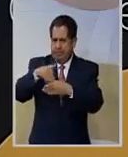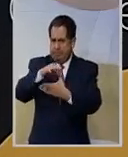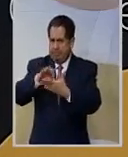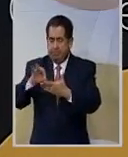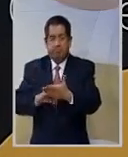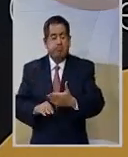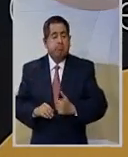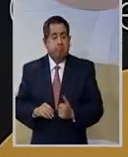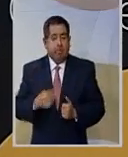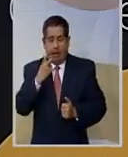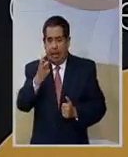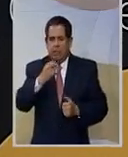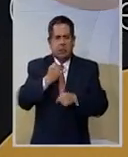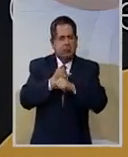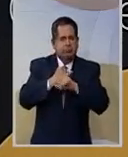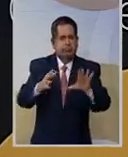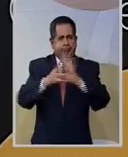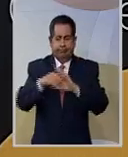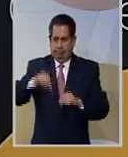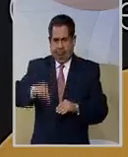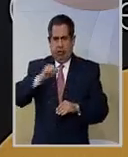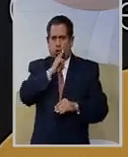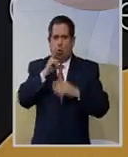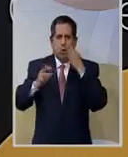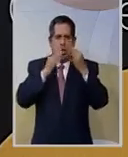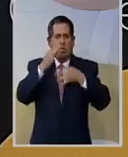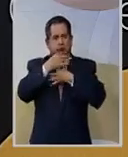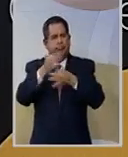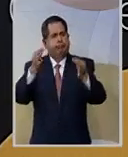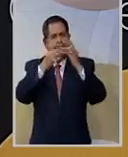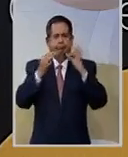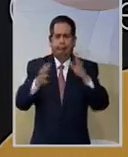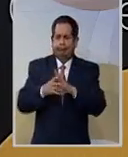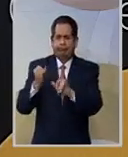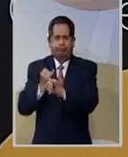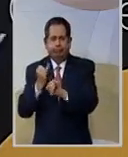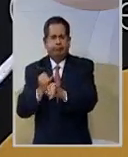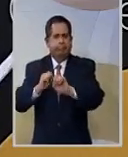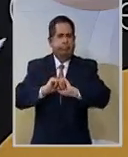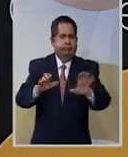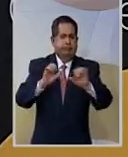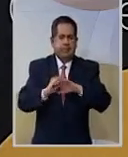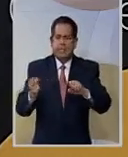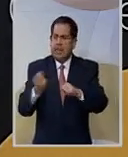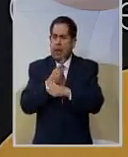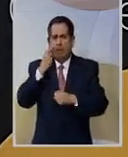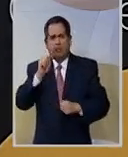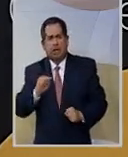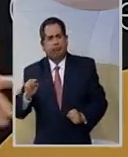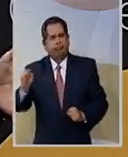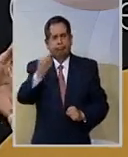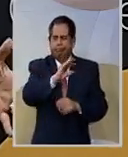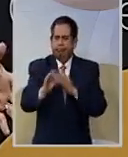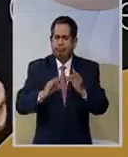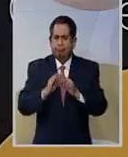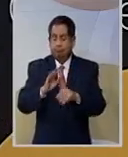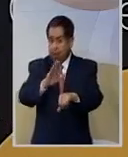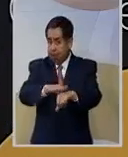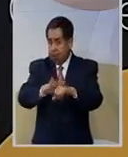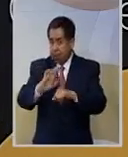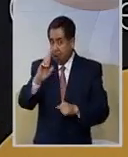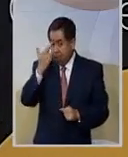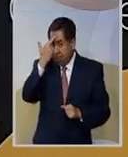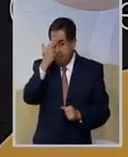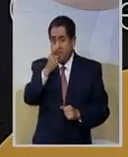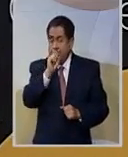estado informando a través de la señal del canal del Congreso y a través de las redes sociales cómo se lleva a cabo el desarrollo de las mismas. Hay que recordar que